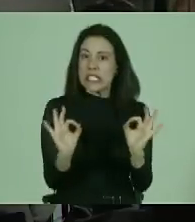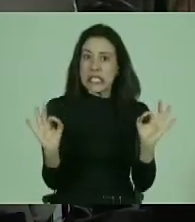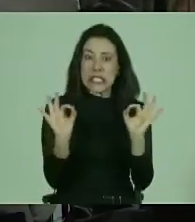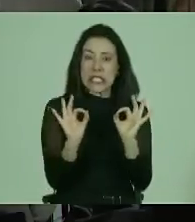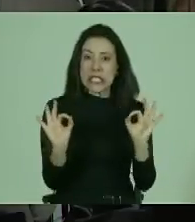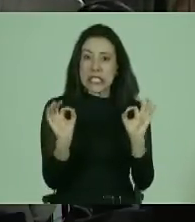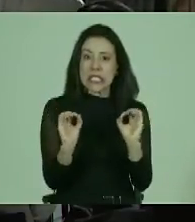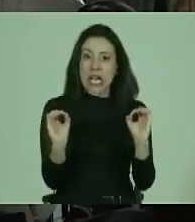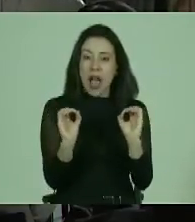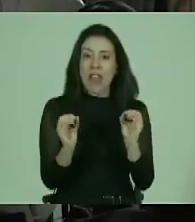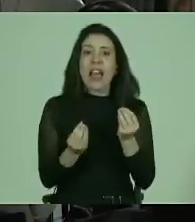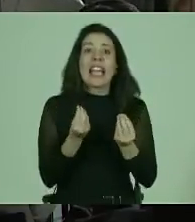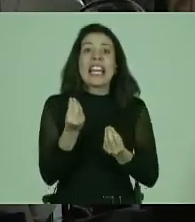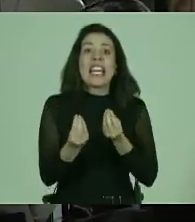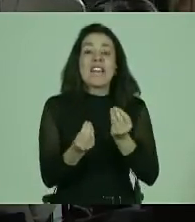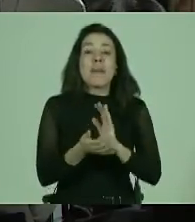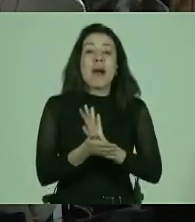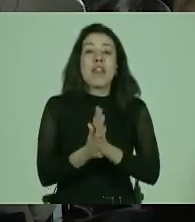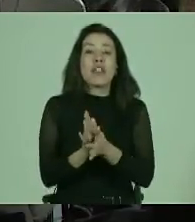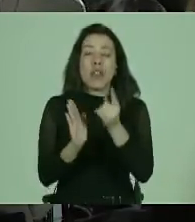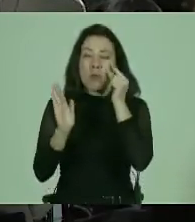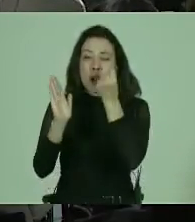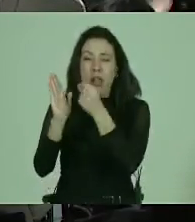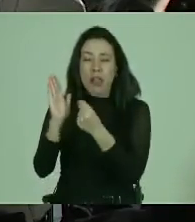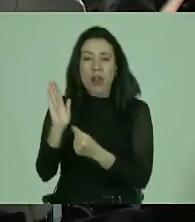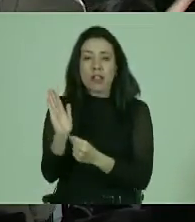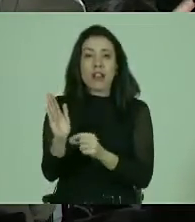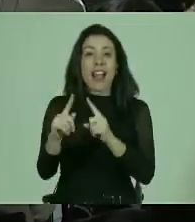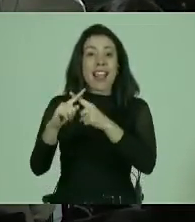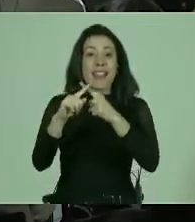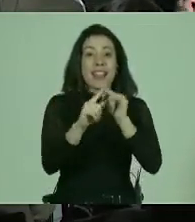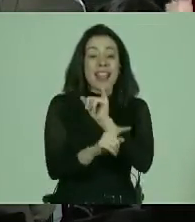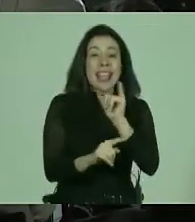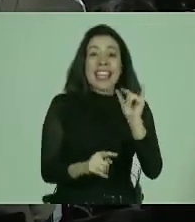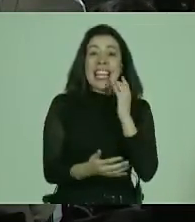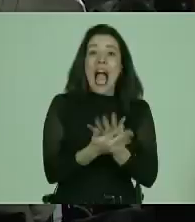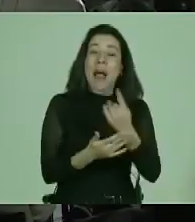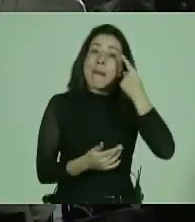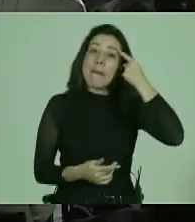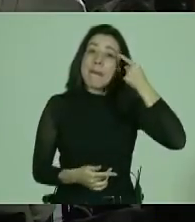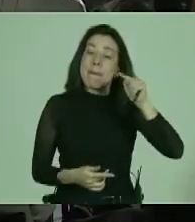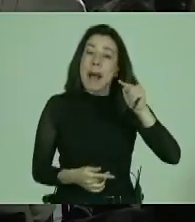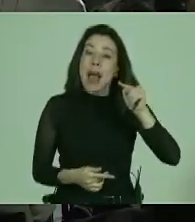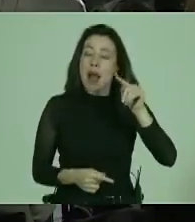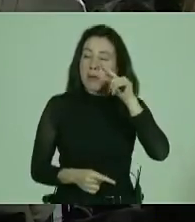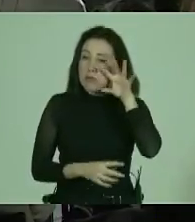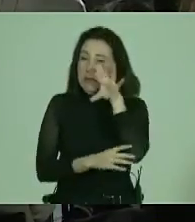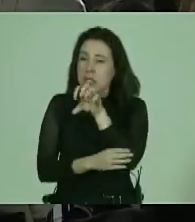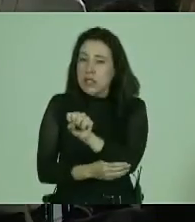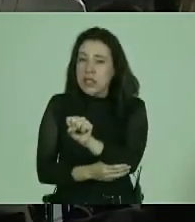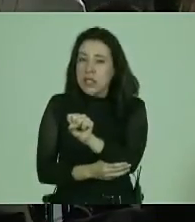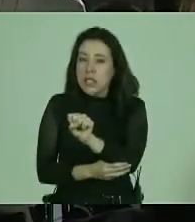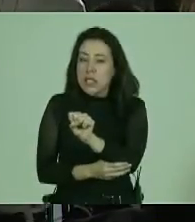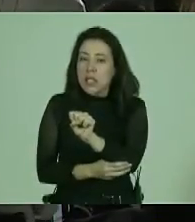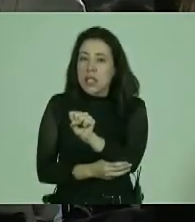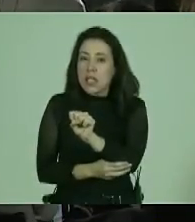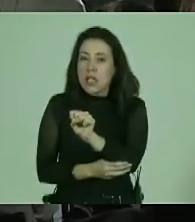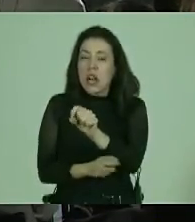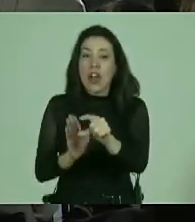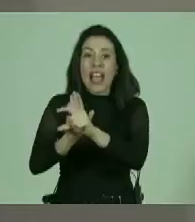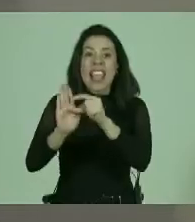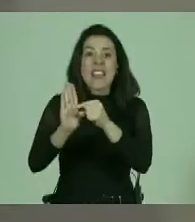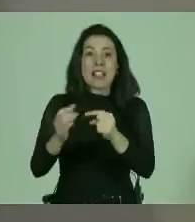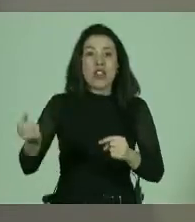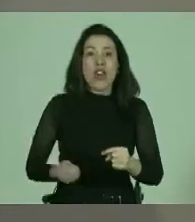qué pasará de todas esas unidades de diagnóstico genético prenatal que tenemos para diagnosticar esta indicación